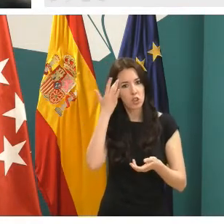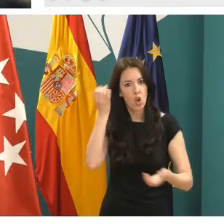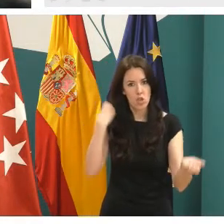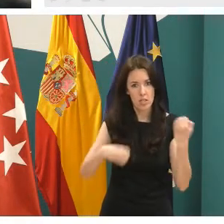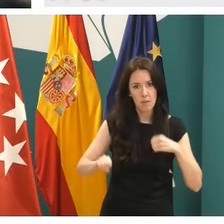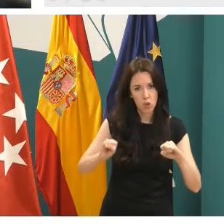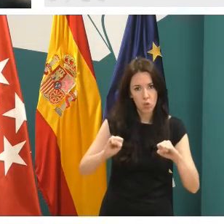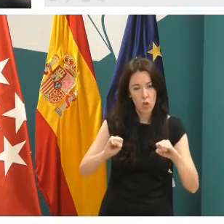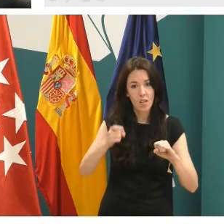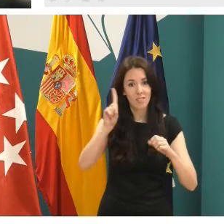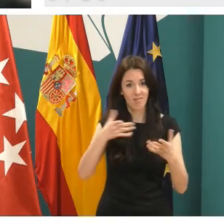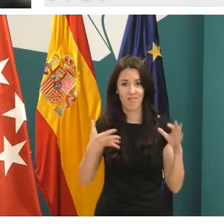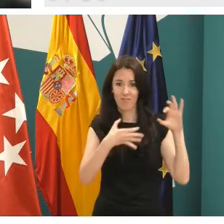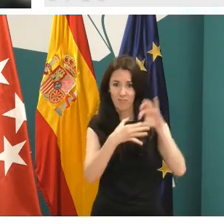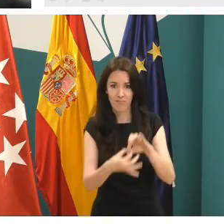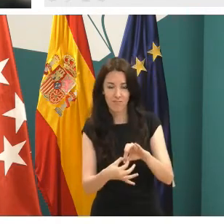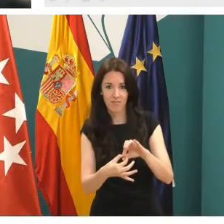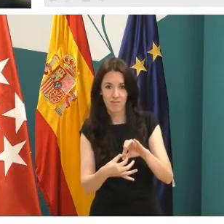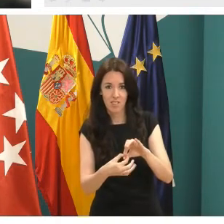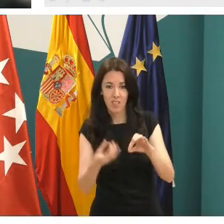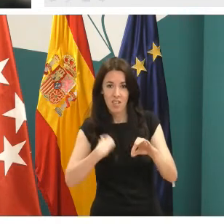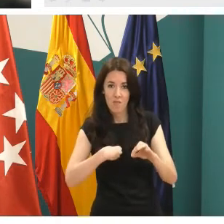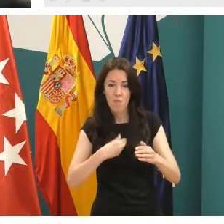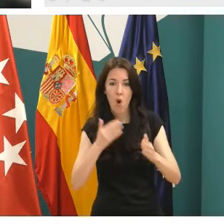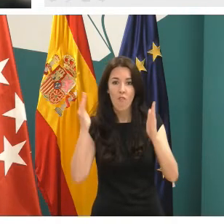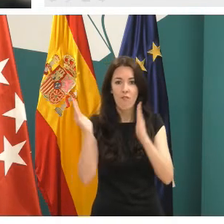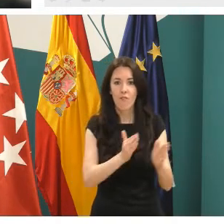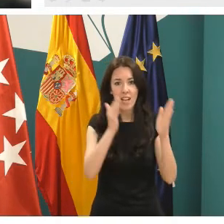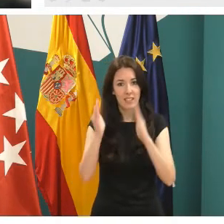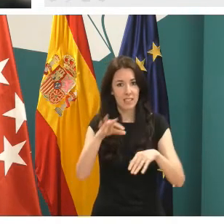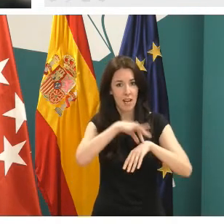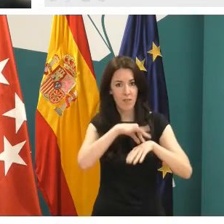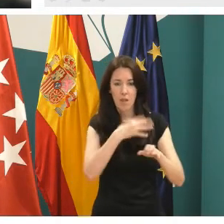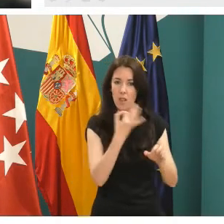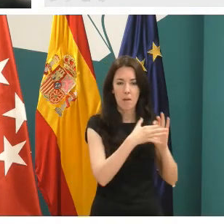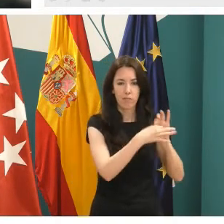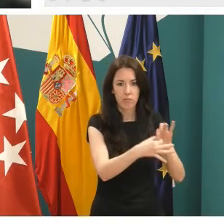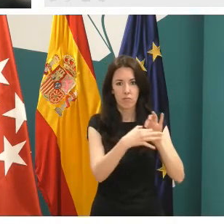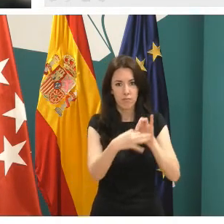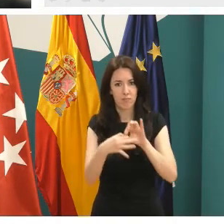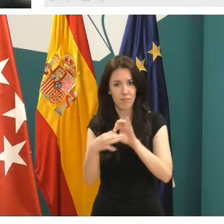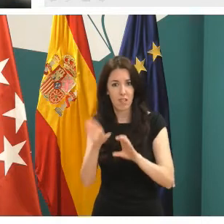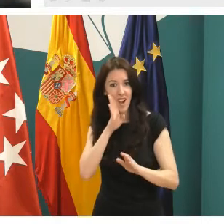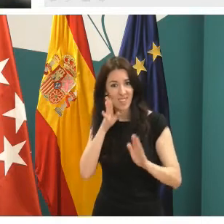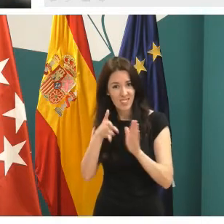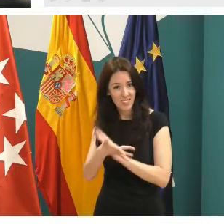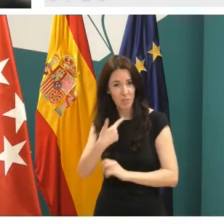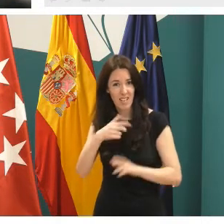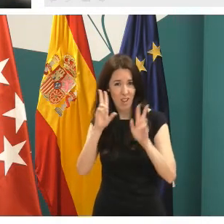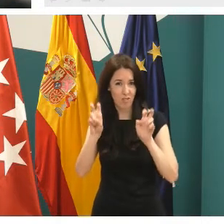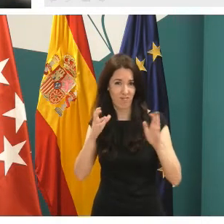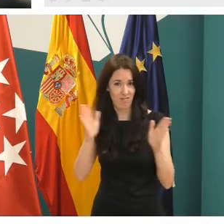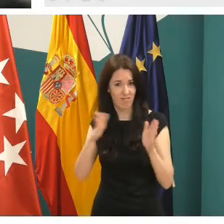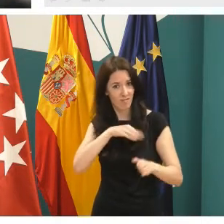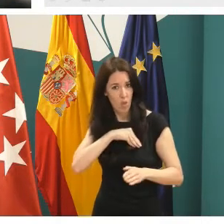conductuales asociadas a esas fases de la enfermedad que he comentado anteriormente y que